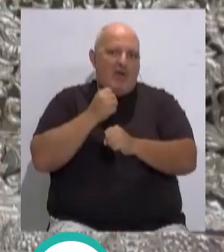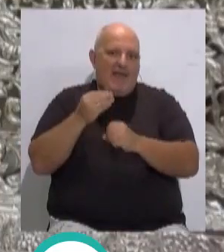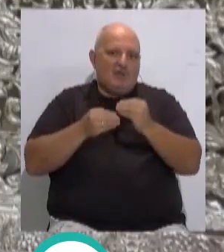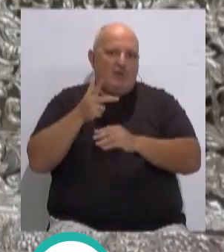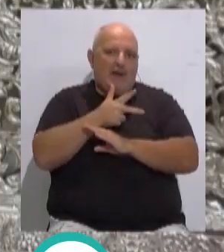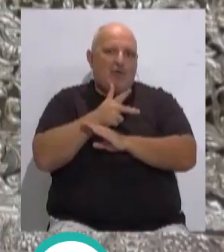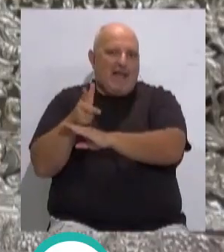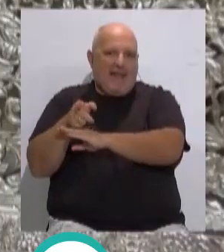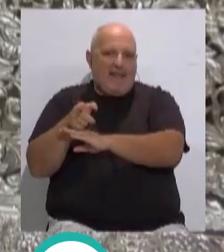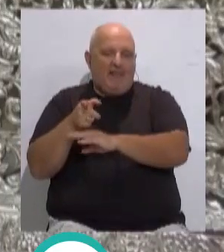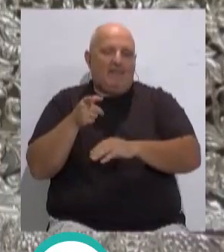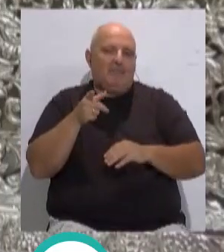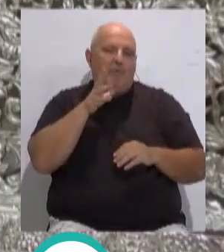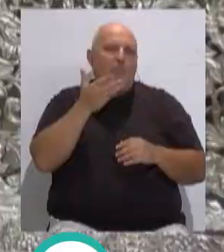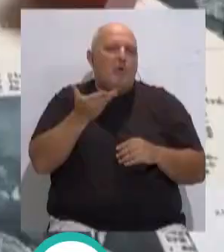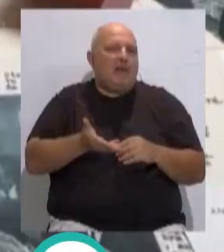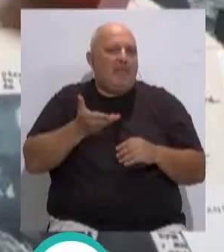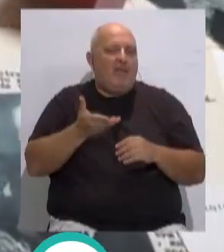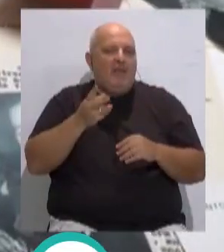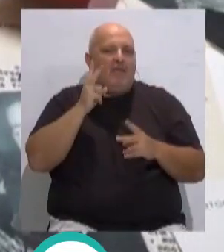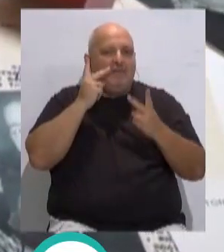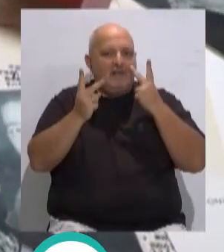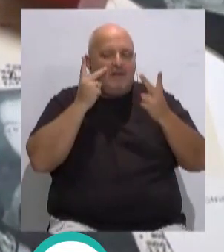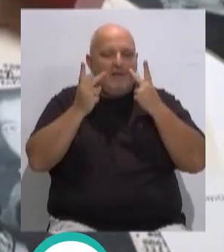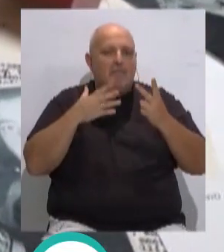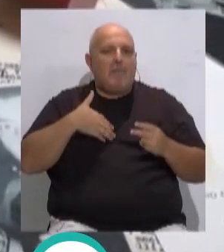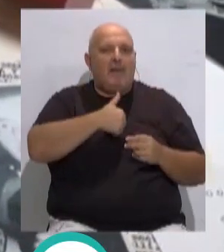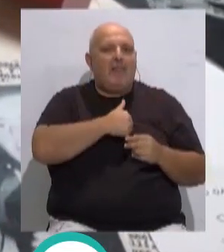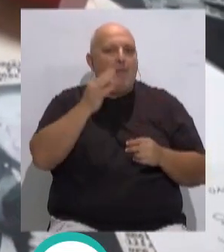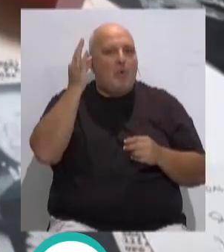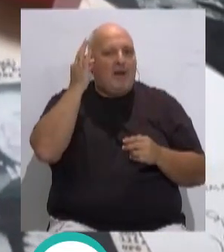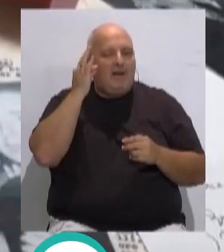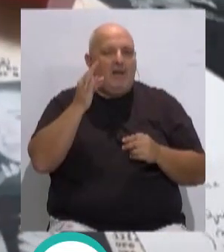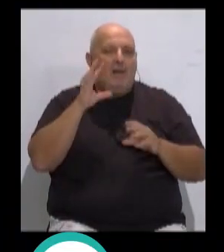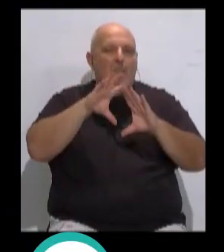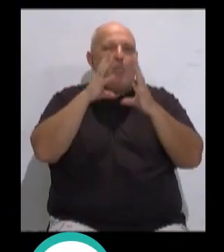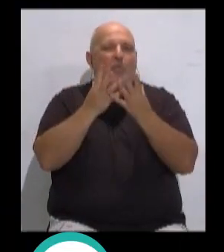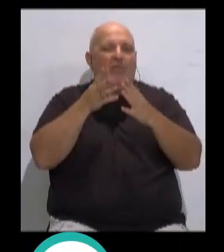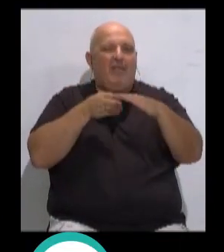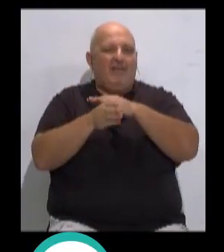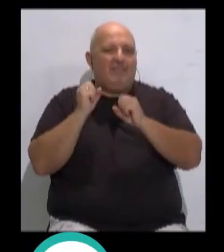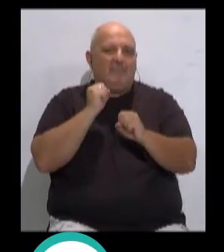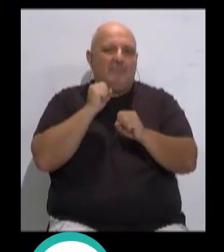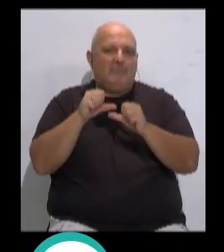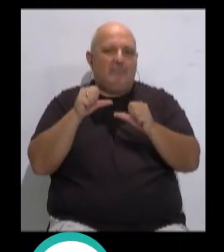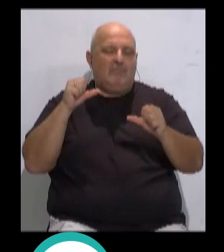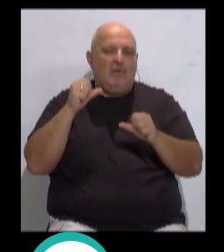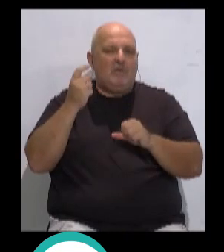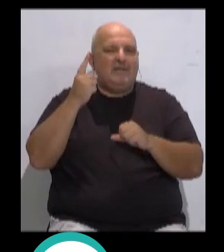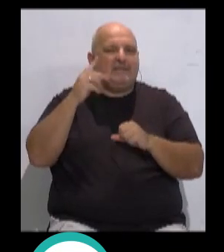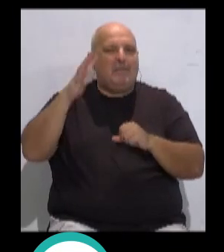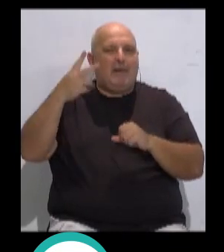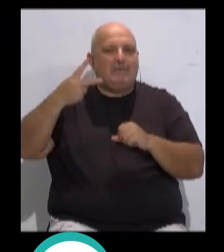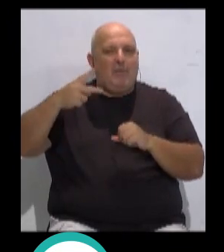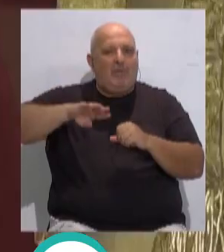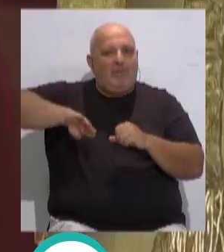de Huguet, reconociendo la importancia de visibilizar el papel de la mujer dentro del mundo cofrade, donde ha permanecido relegada a un